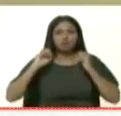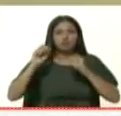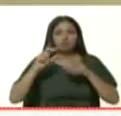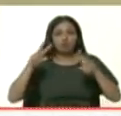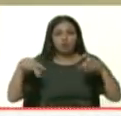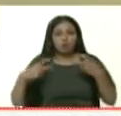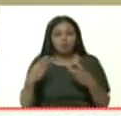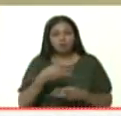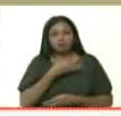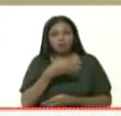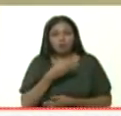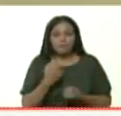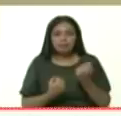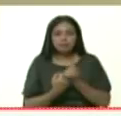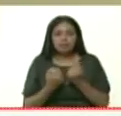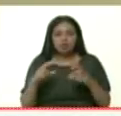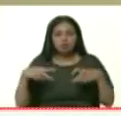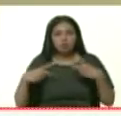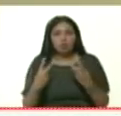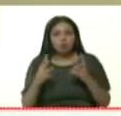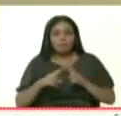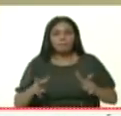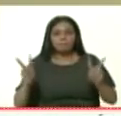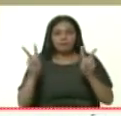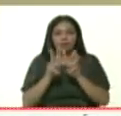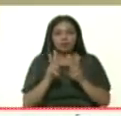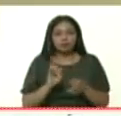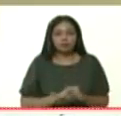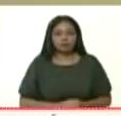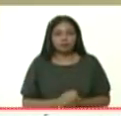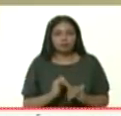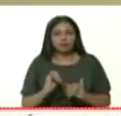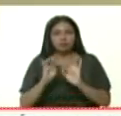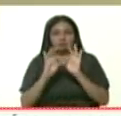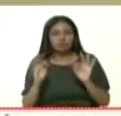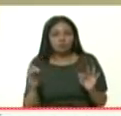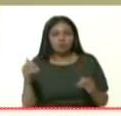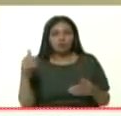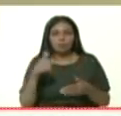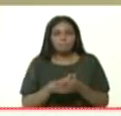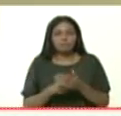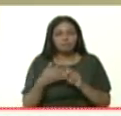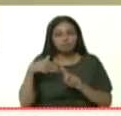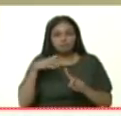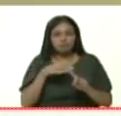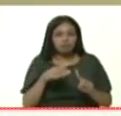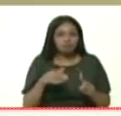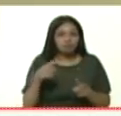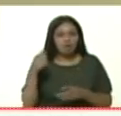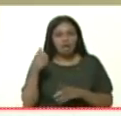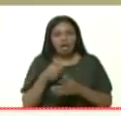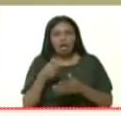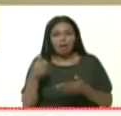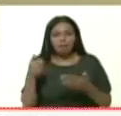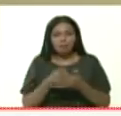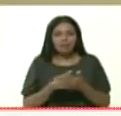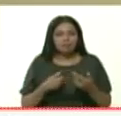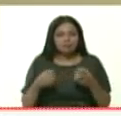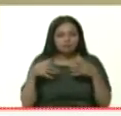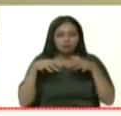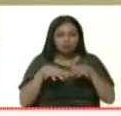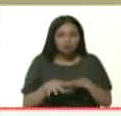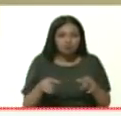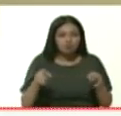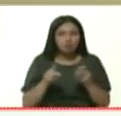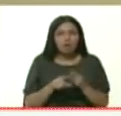nueva sociedad basada en nuevos valores, y por eso nos meten conspiraciones, amenazas de invasión, y nos